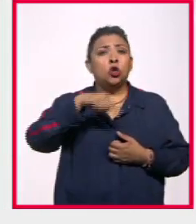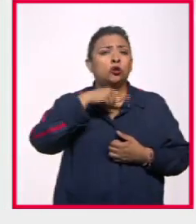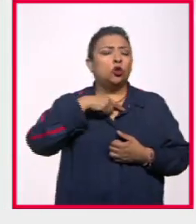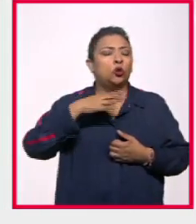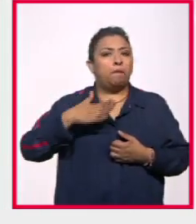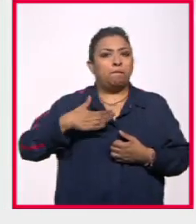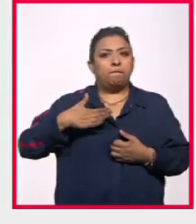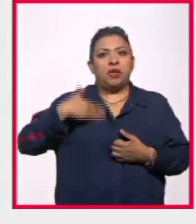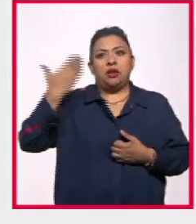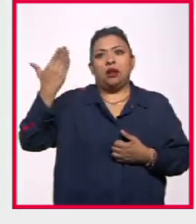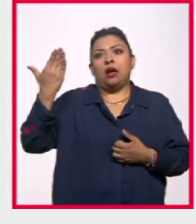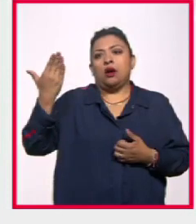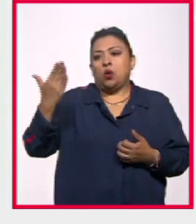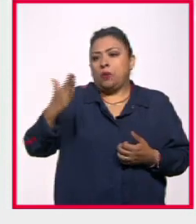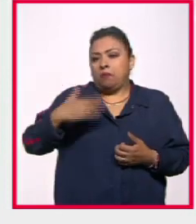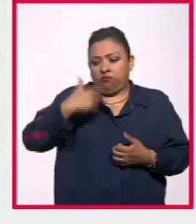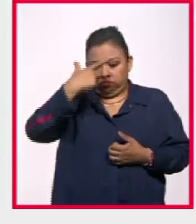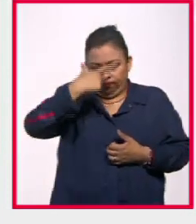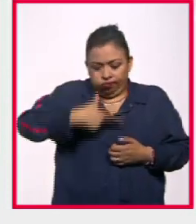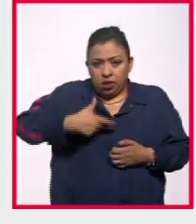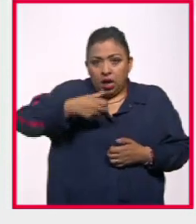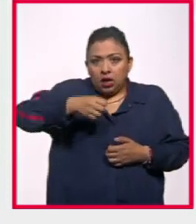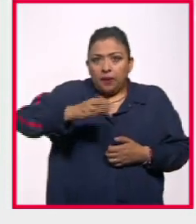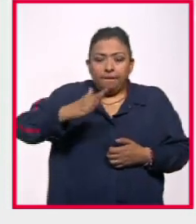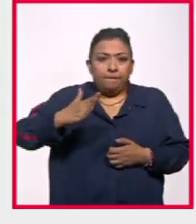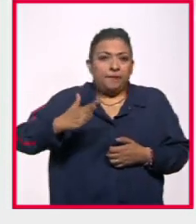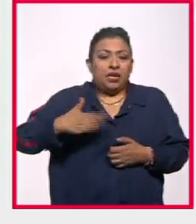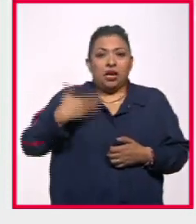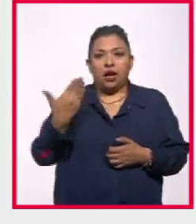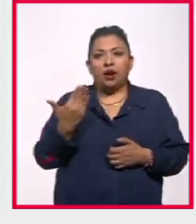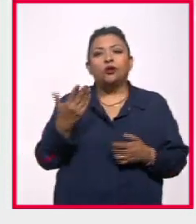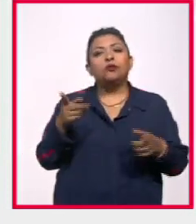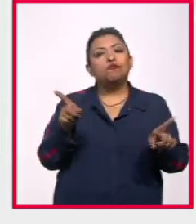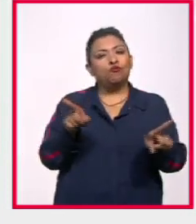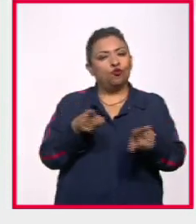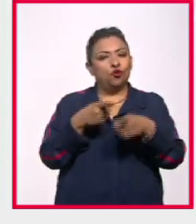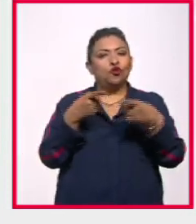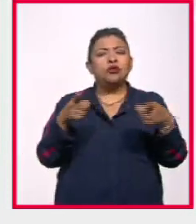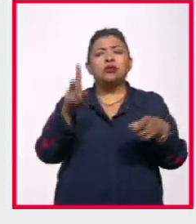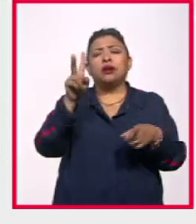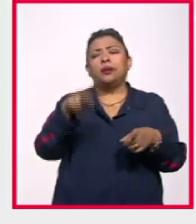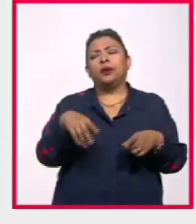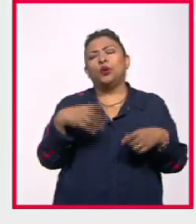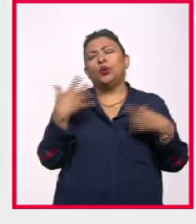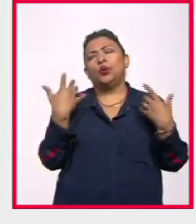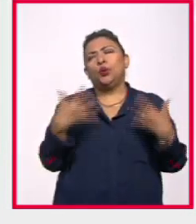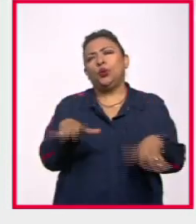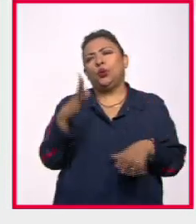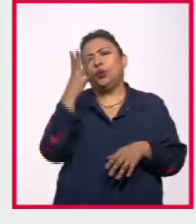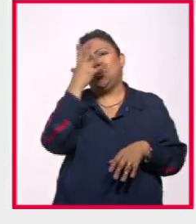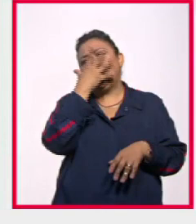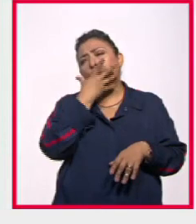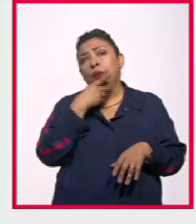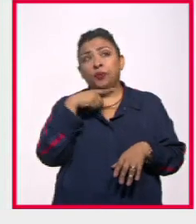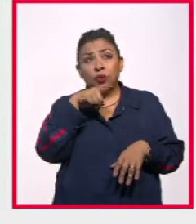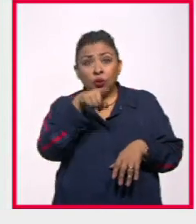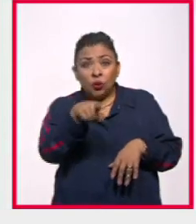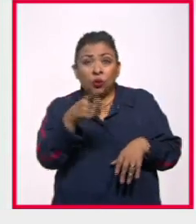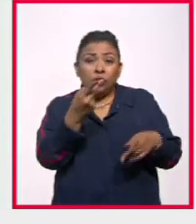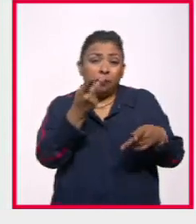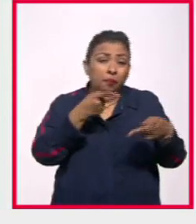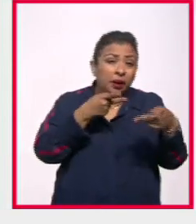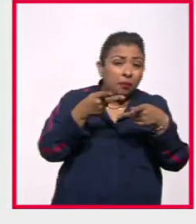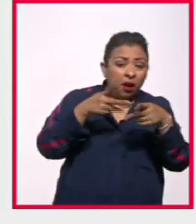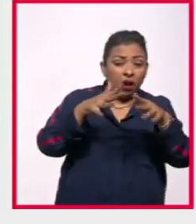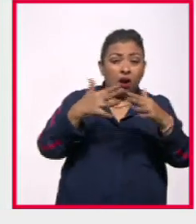milagro. Un milagro, ¿sabes? Y la música es algo grandioso. Si tú tienes que preparar tus shows